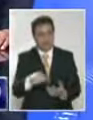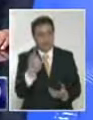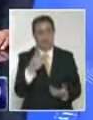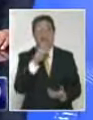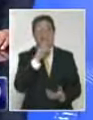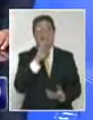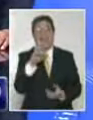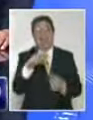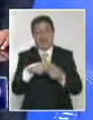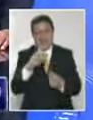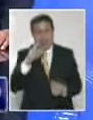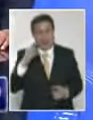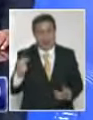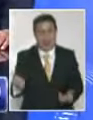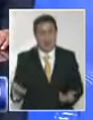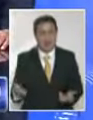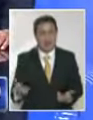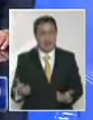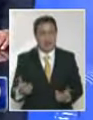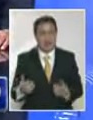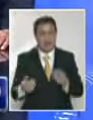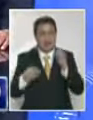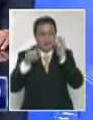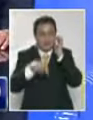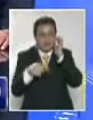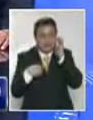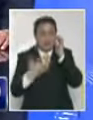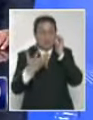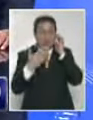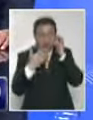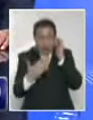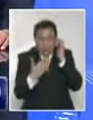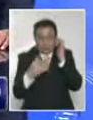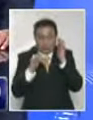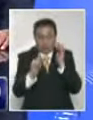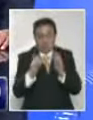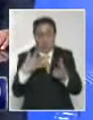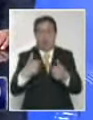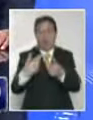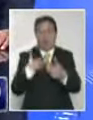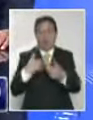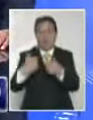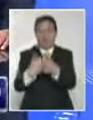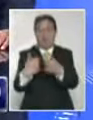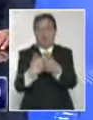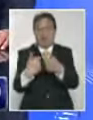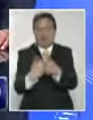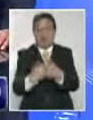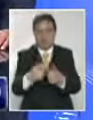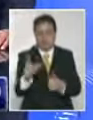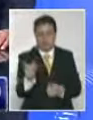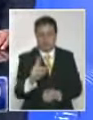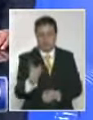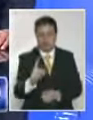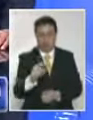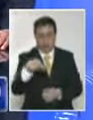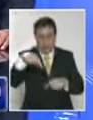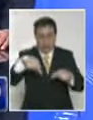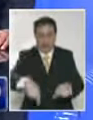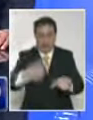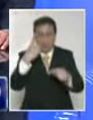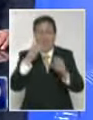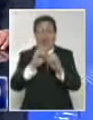Estamos hablando de algo muy bajo. Claro, porque la, eso es una tragedia. Y te digo, la tragedia de la guerra mundial en Francia, Alemania. Elevemos el debate y lo que quiere es empatar. No. Aquí lo que hay que hacer es